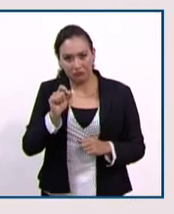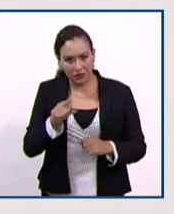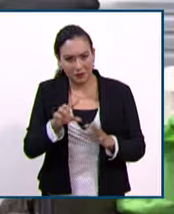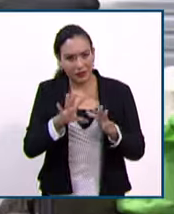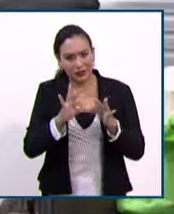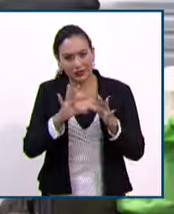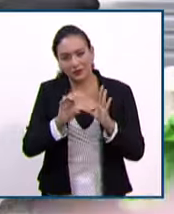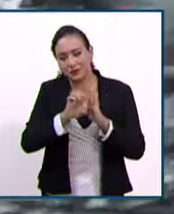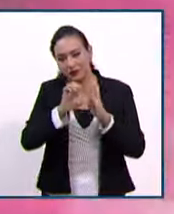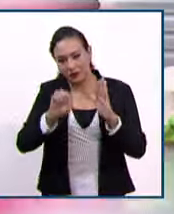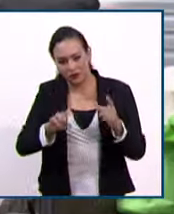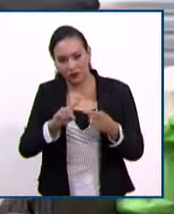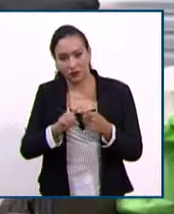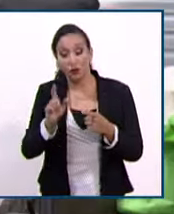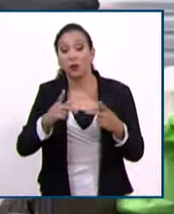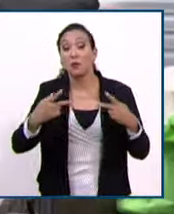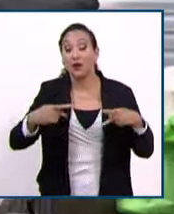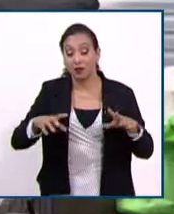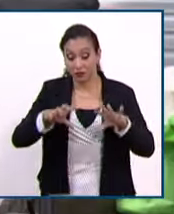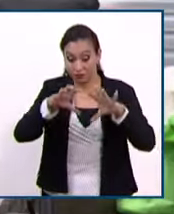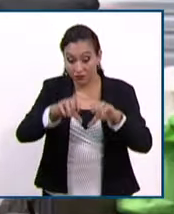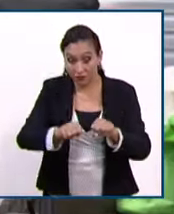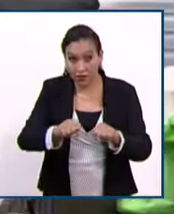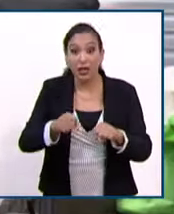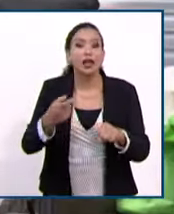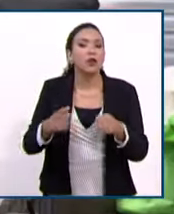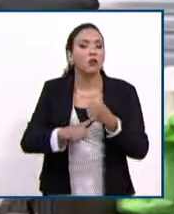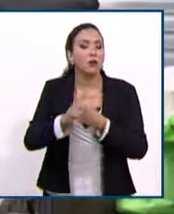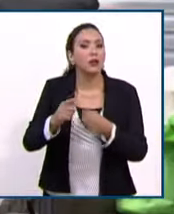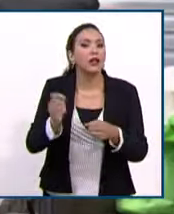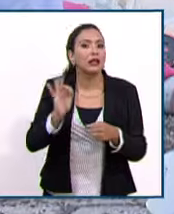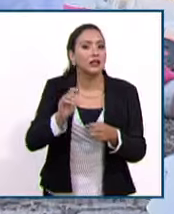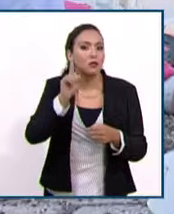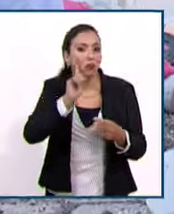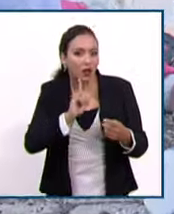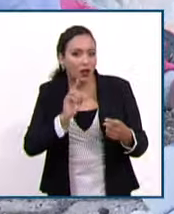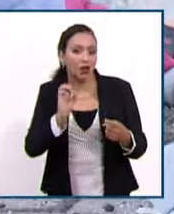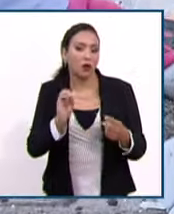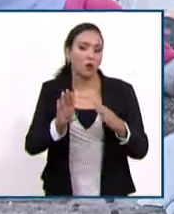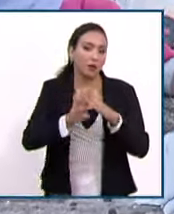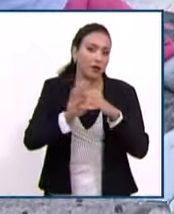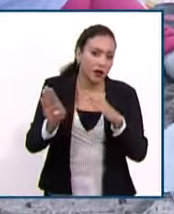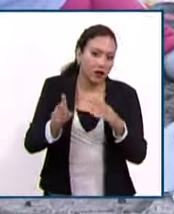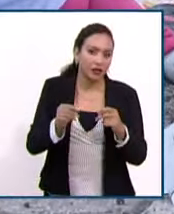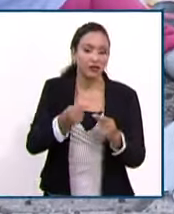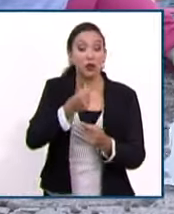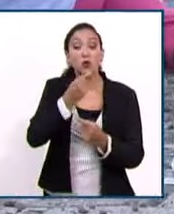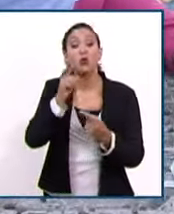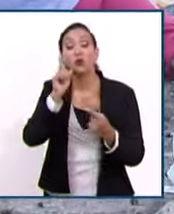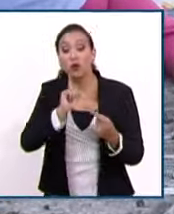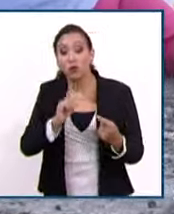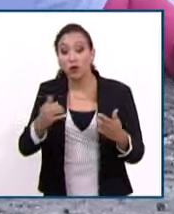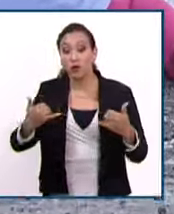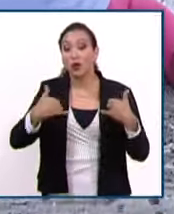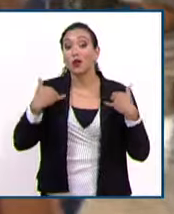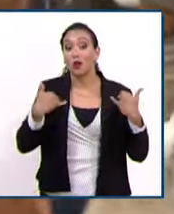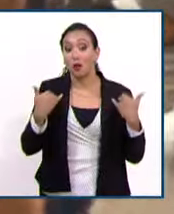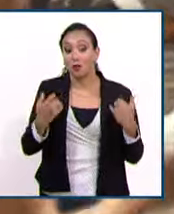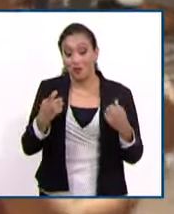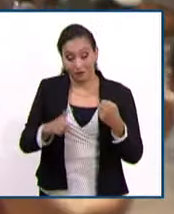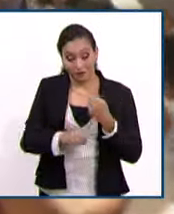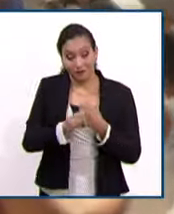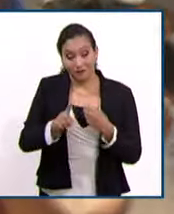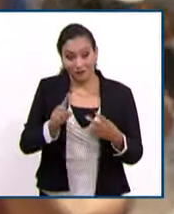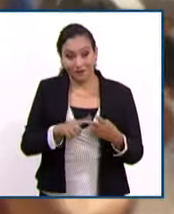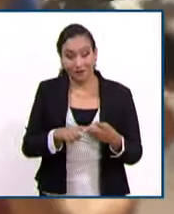ejemplo, las detenciones afectan a un migrante, a una mujer o a niñas, niños o adolescentes, al